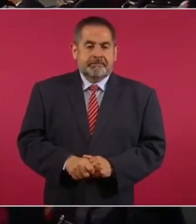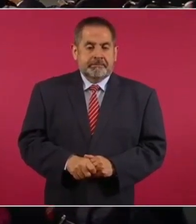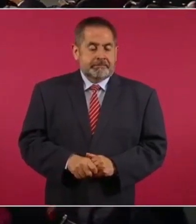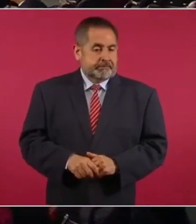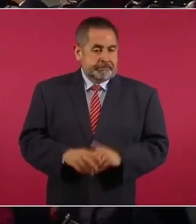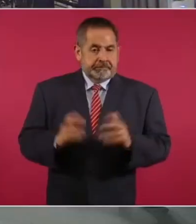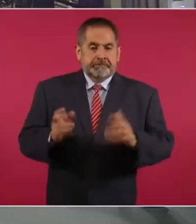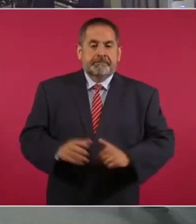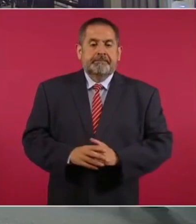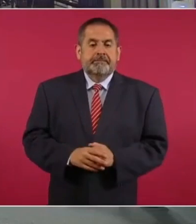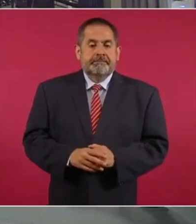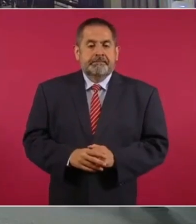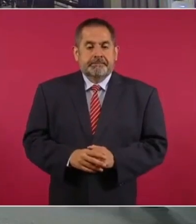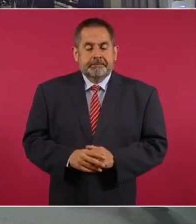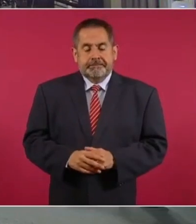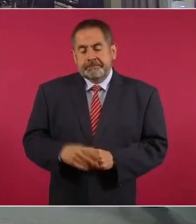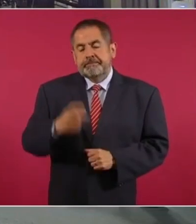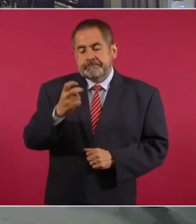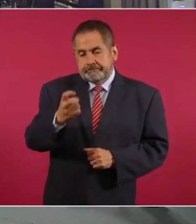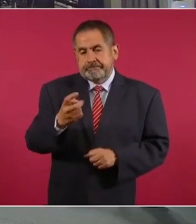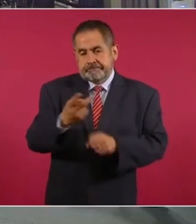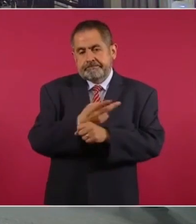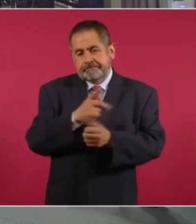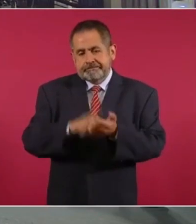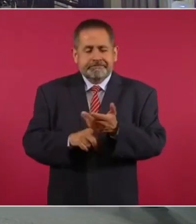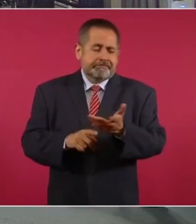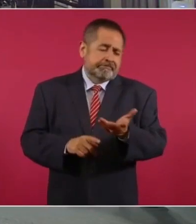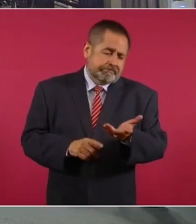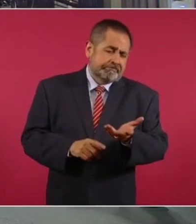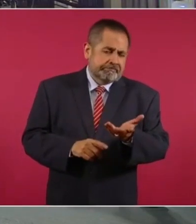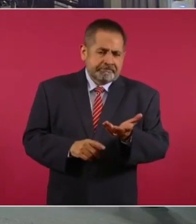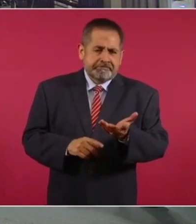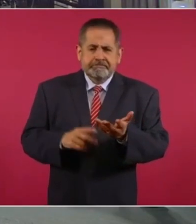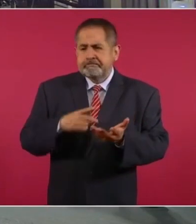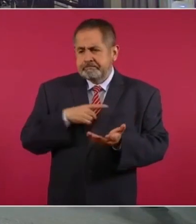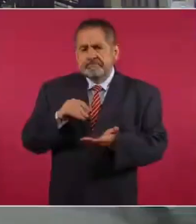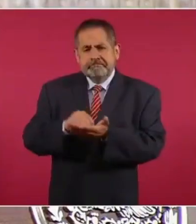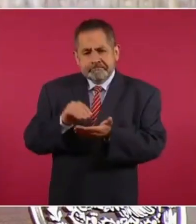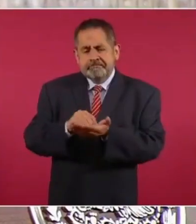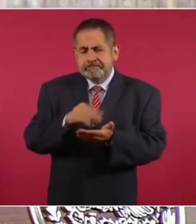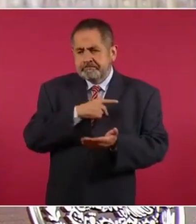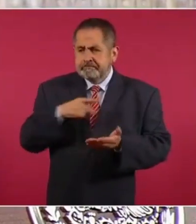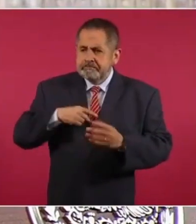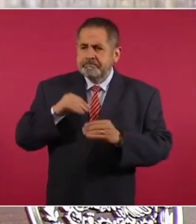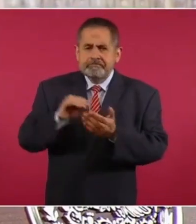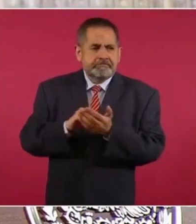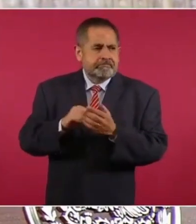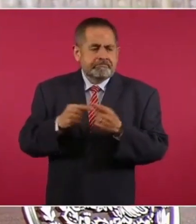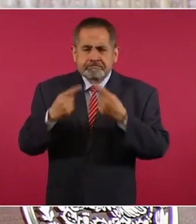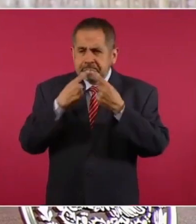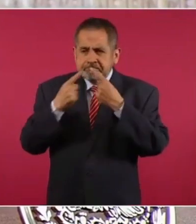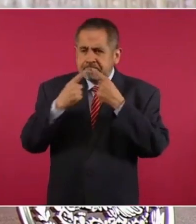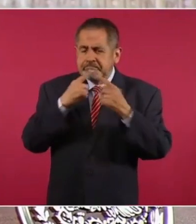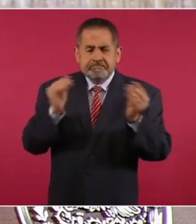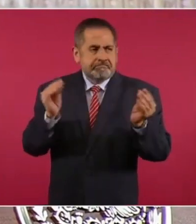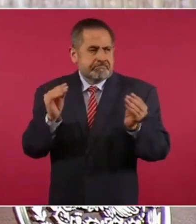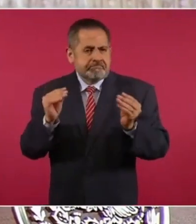Entonces, eso es lo que está sucediendo. Entonces, debe de continuar el debate y